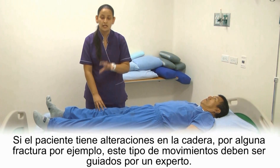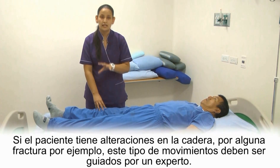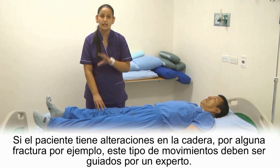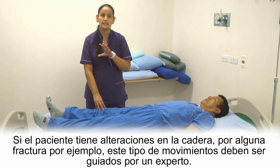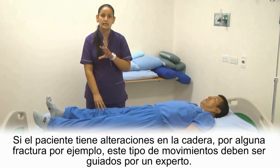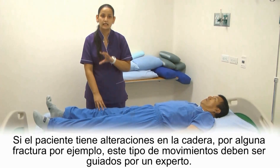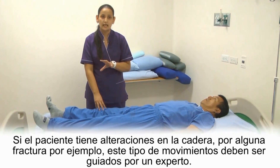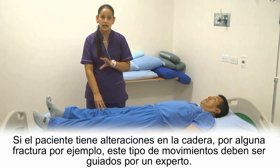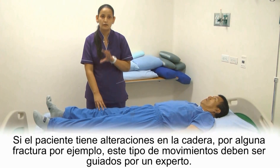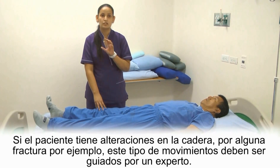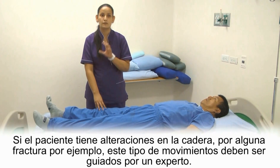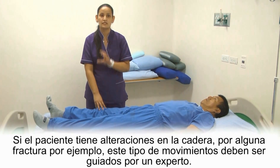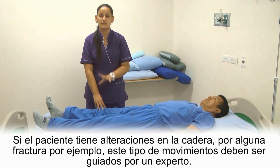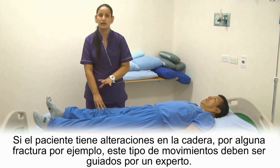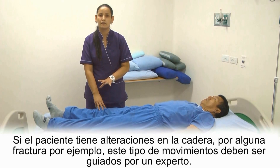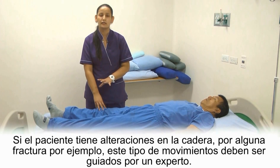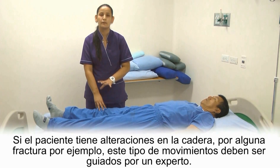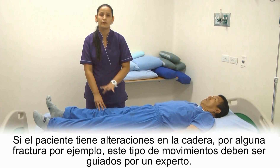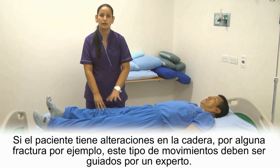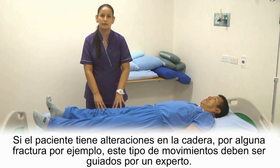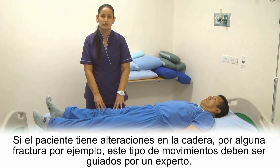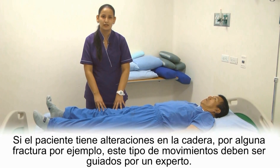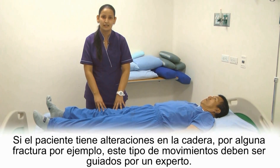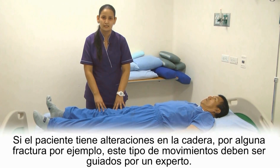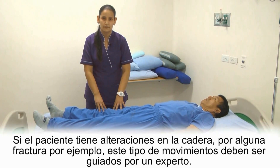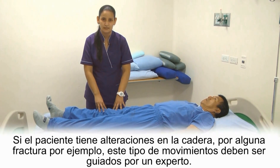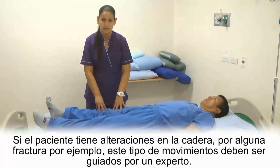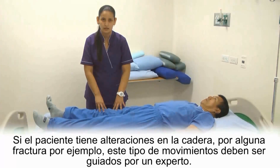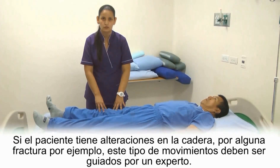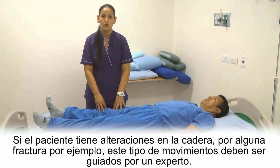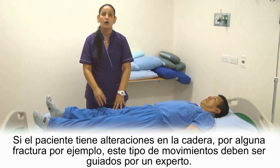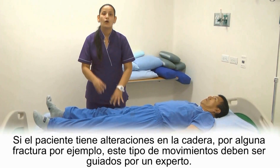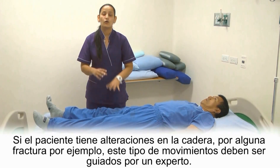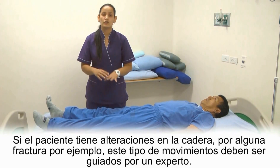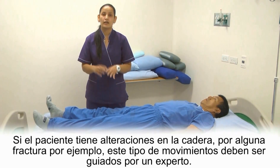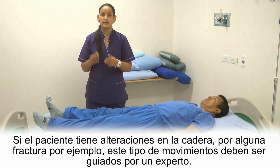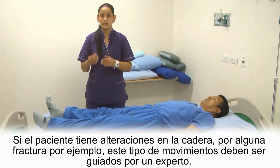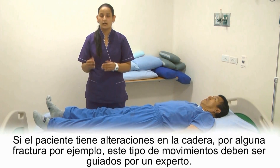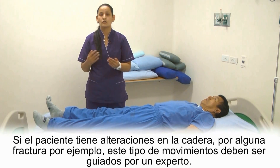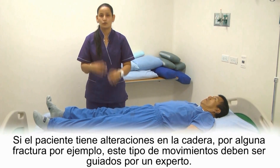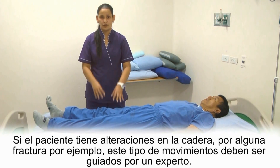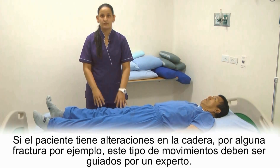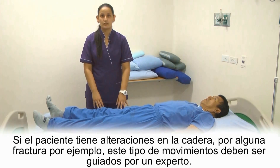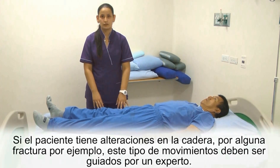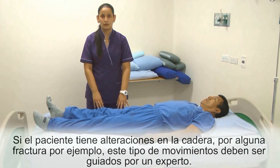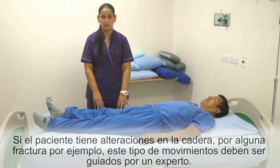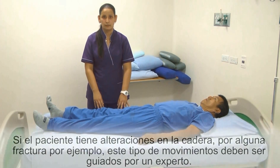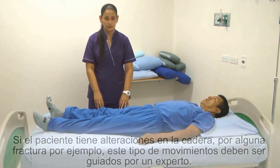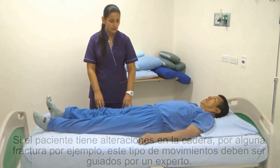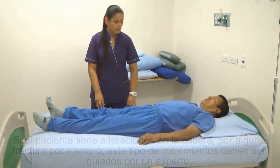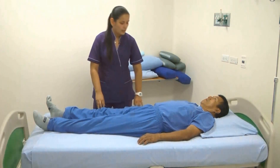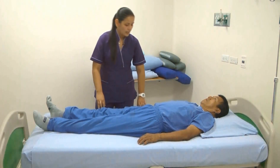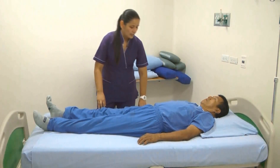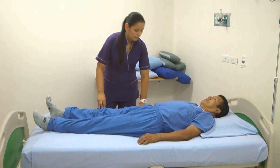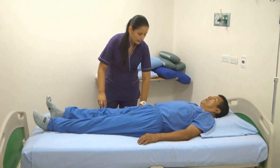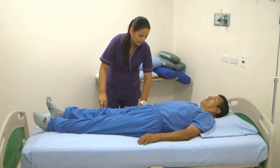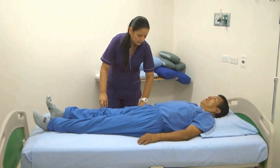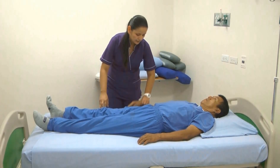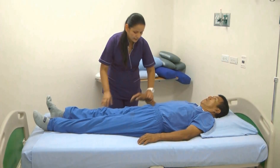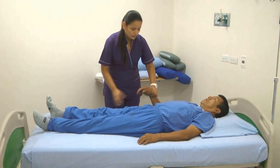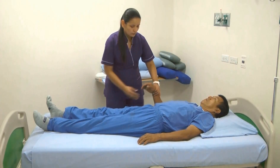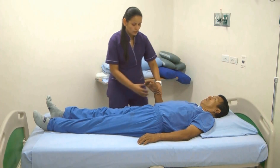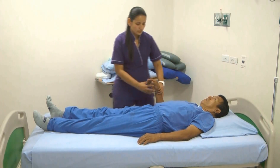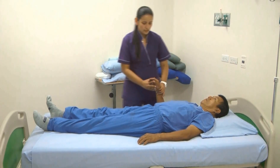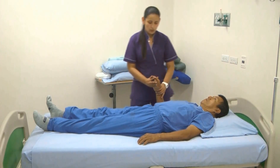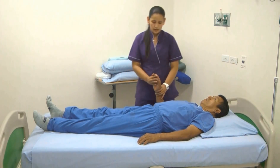movimientos tienen que ser guiados específicamente por una persona que sepa hacerlos, o sea, en este caso una fisioterapeuta. Para